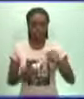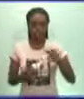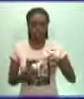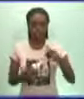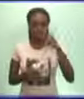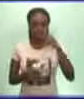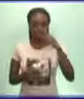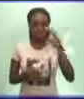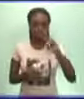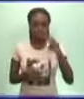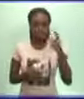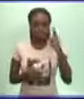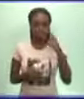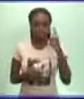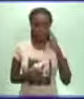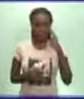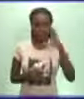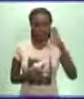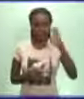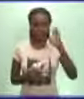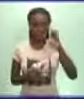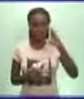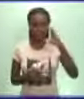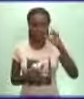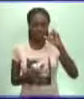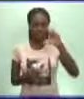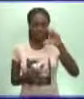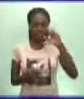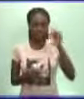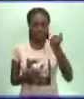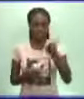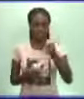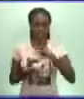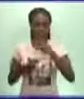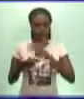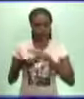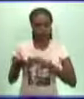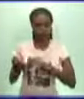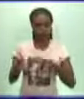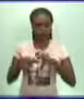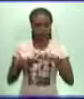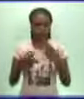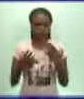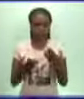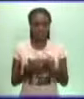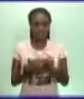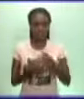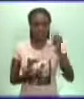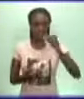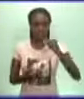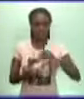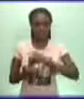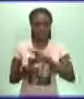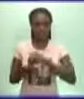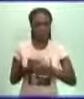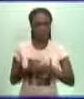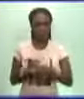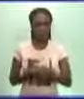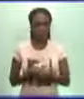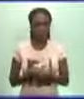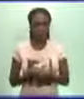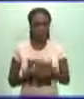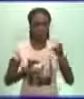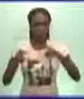novela Cecilia Valdés, la leerás y, por supuesto, seguirás reflexionando con ella y con su autor, te propongo localizar en